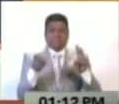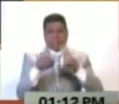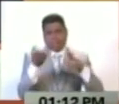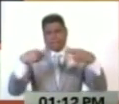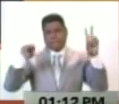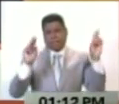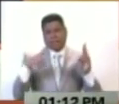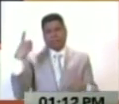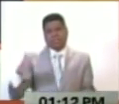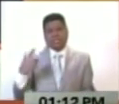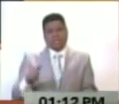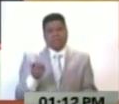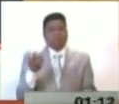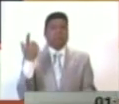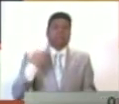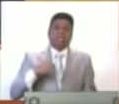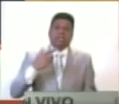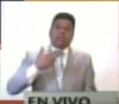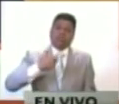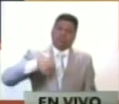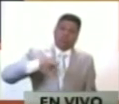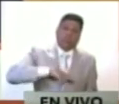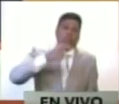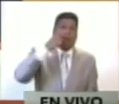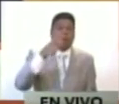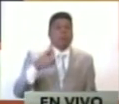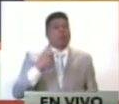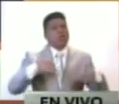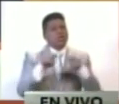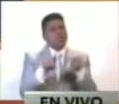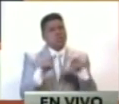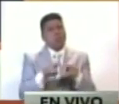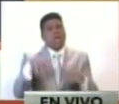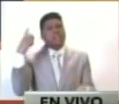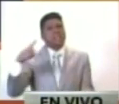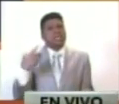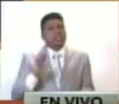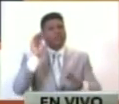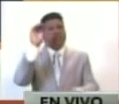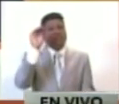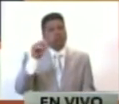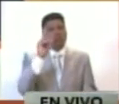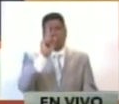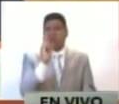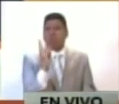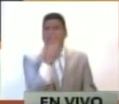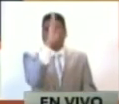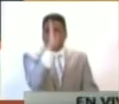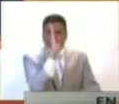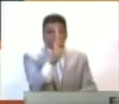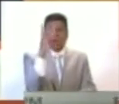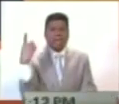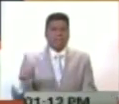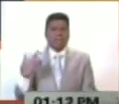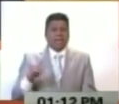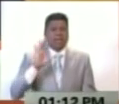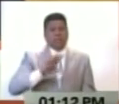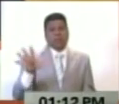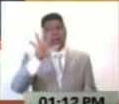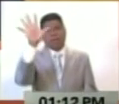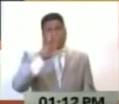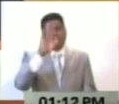nuestros pueblos, al igual que el derecho al futuro, el derecho a la patria. Y la única vía para garantizar el derecho a la patria y el derecho al